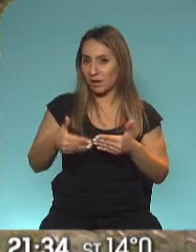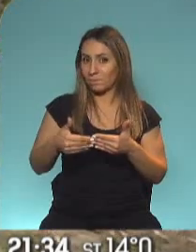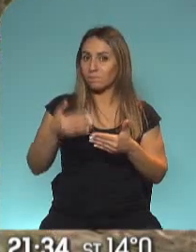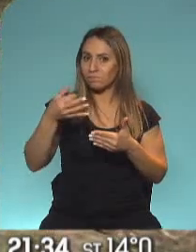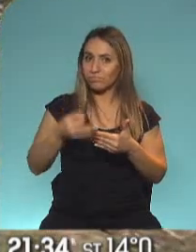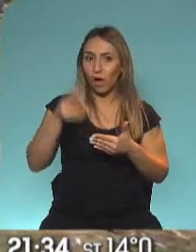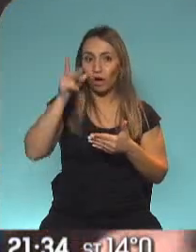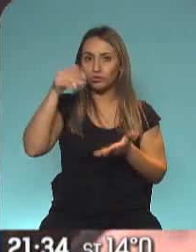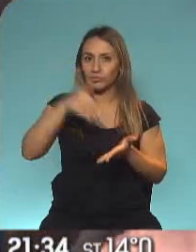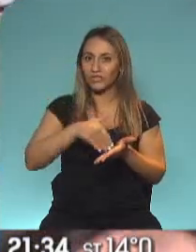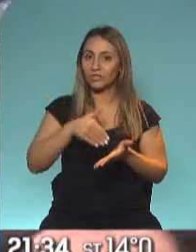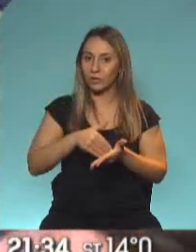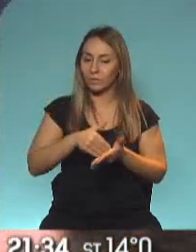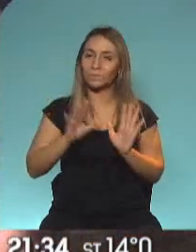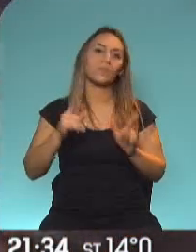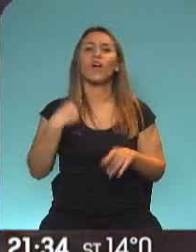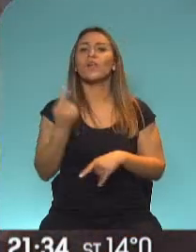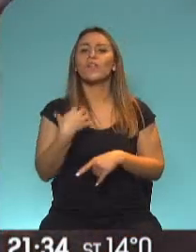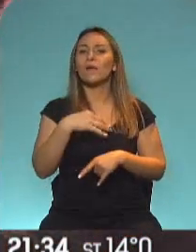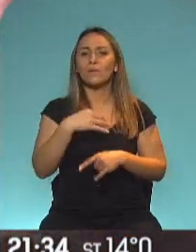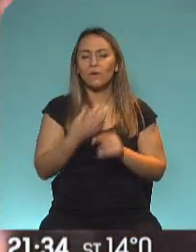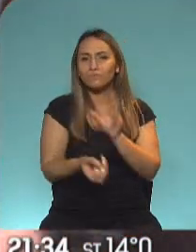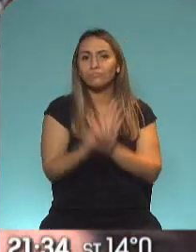país al cual le demos un territorio con esa